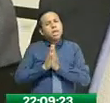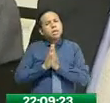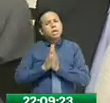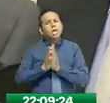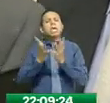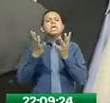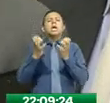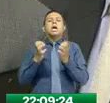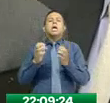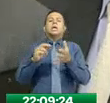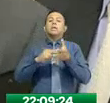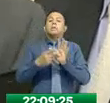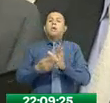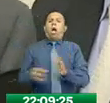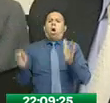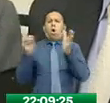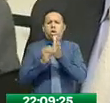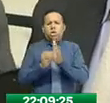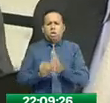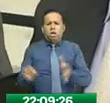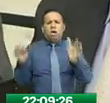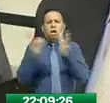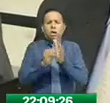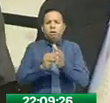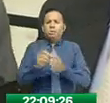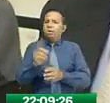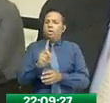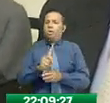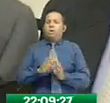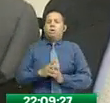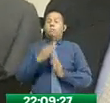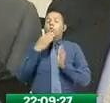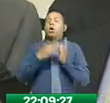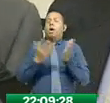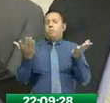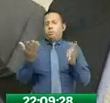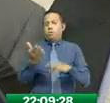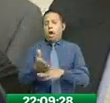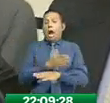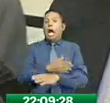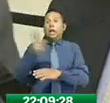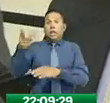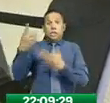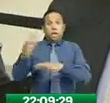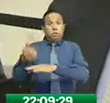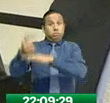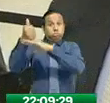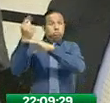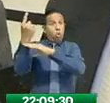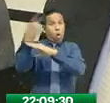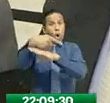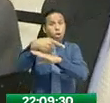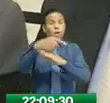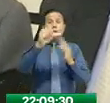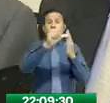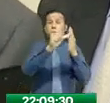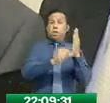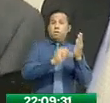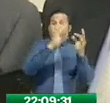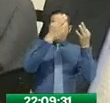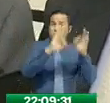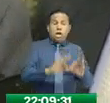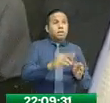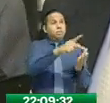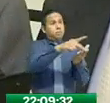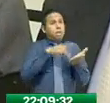repetición. Eso quiere decir que habiéndose ordenado que el Ministerio de Economía y Finanzas pague en 72 horas lo que corresponde a la devolución